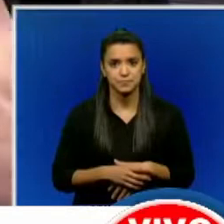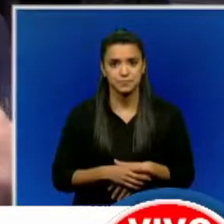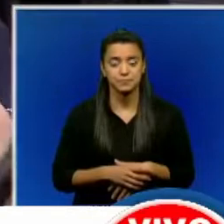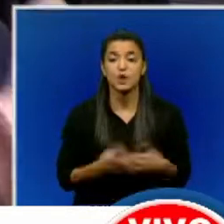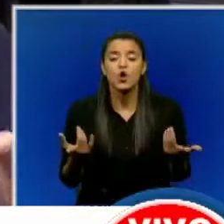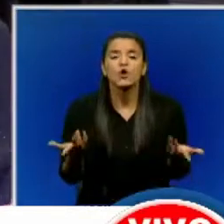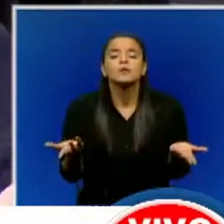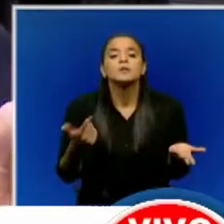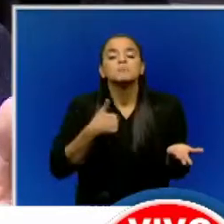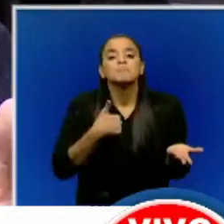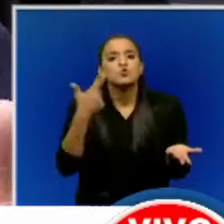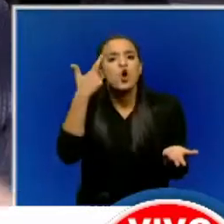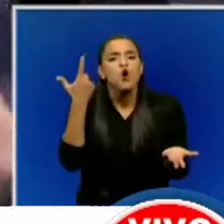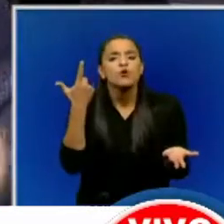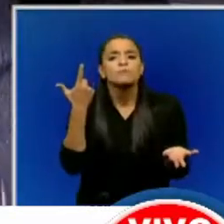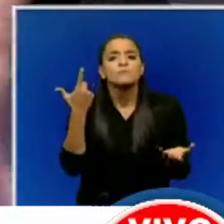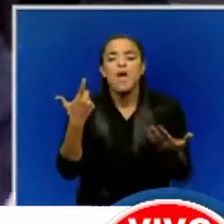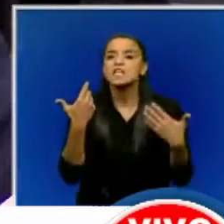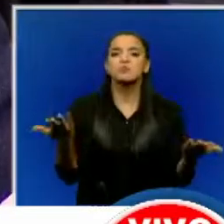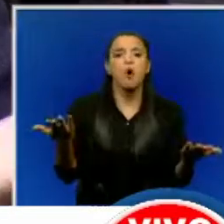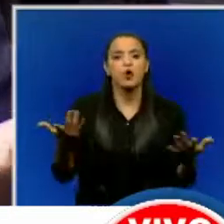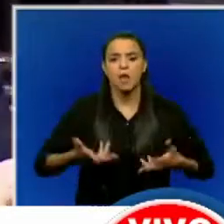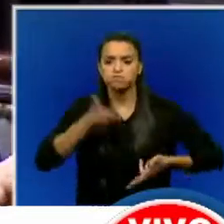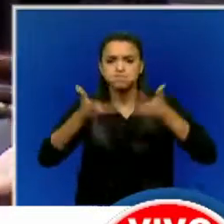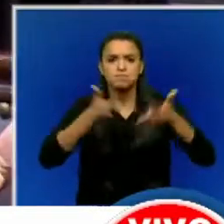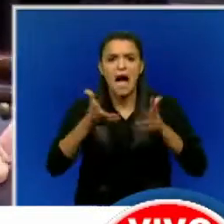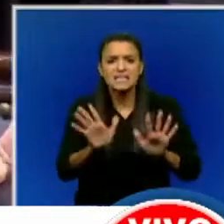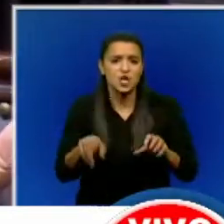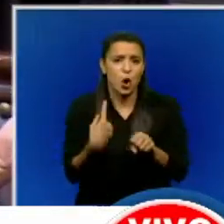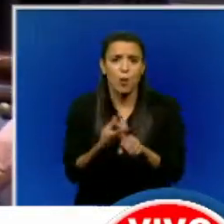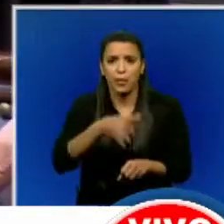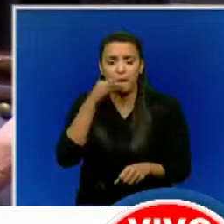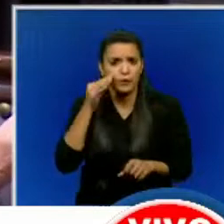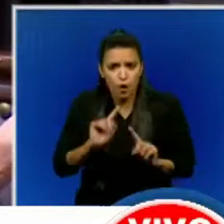No podía no exponer y decir estas cosas hoy acá.